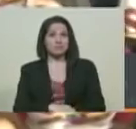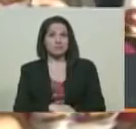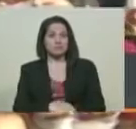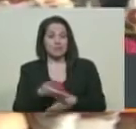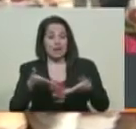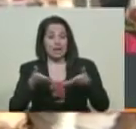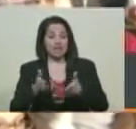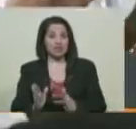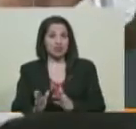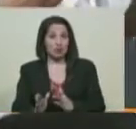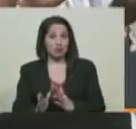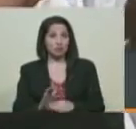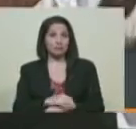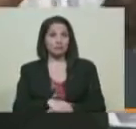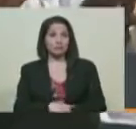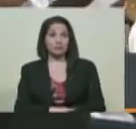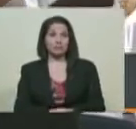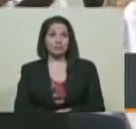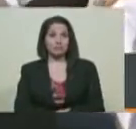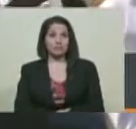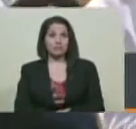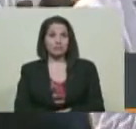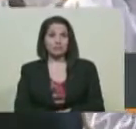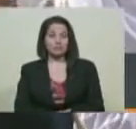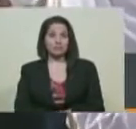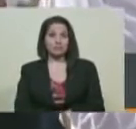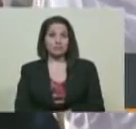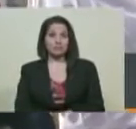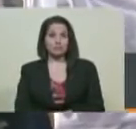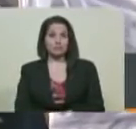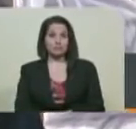Nació Manuela de Los Ángeles.